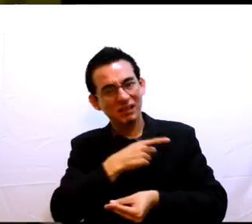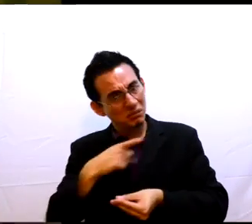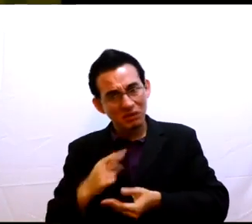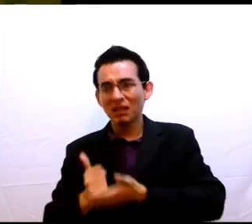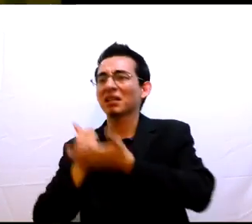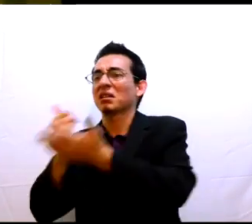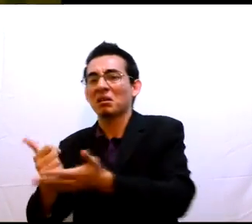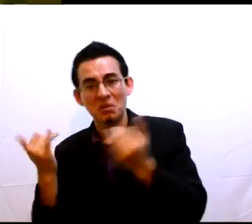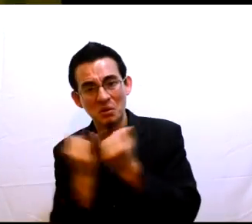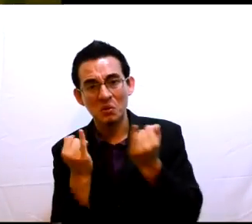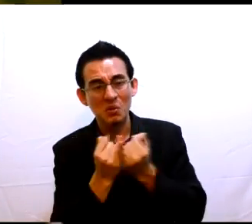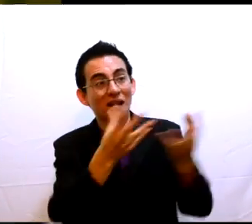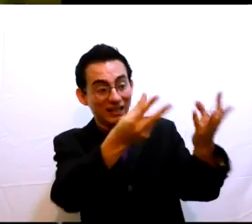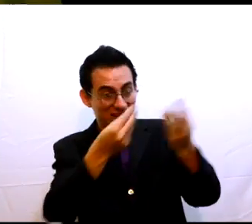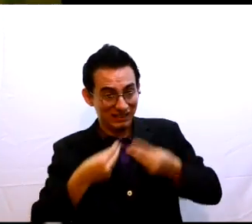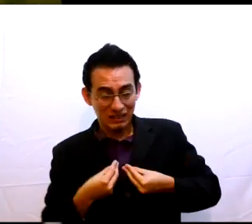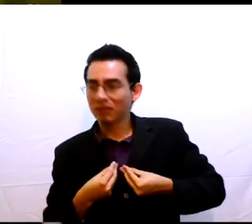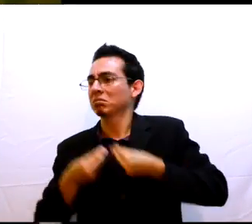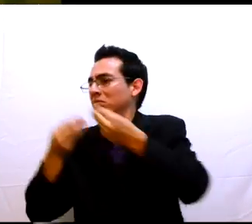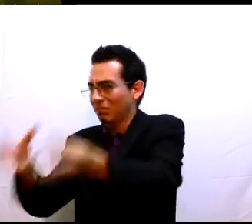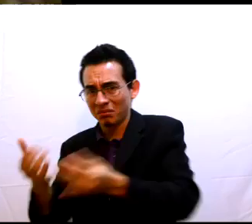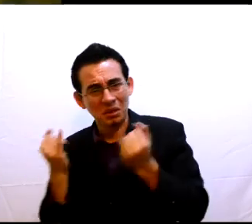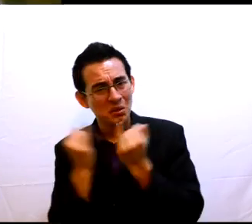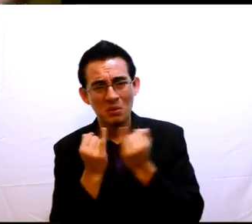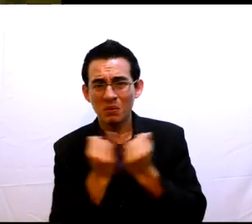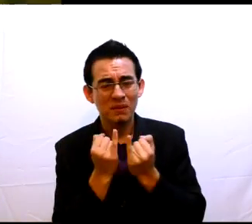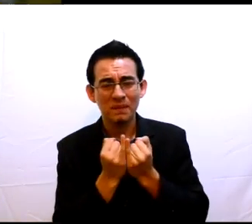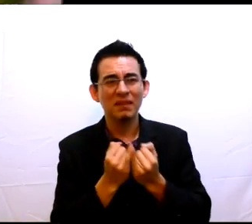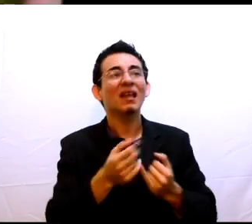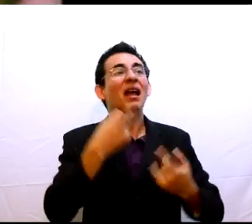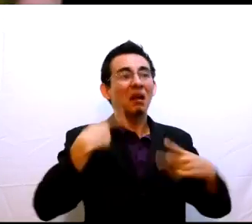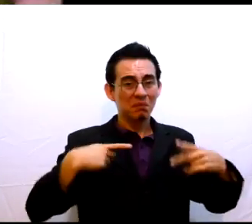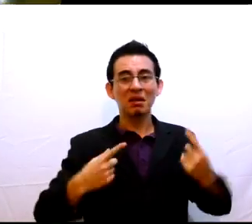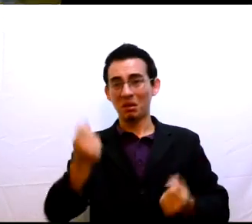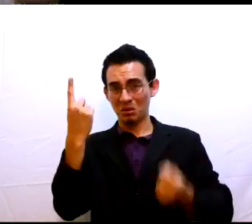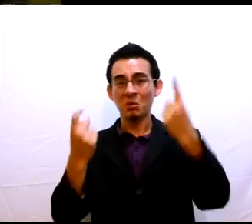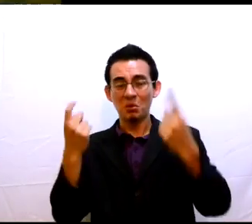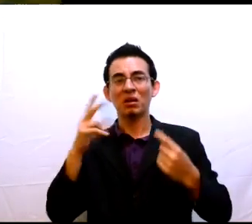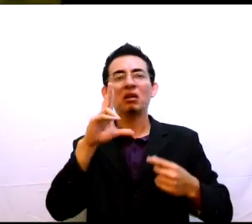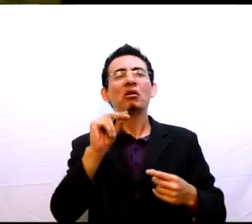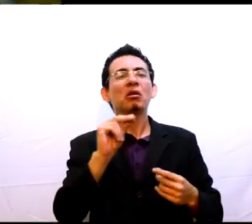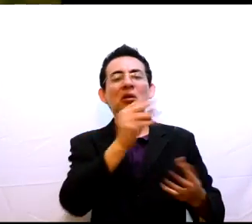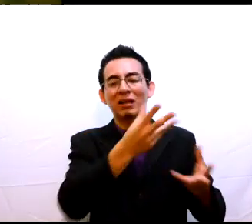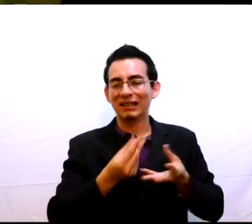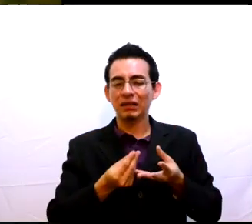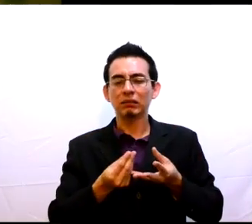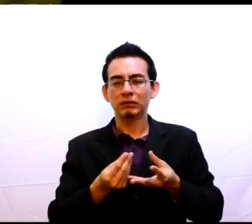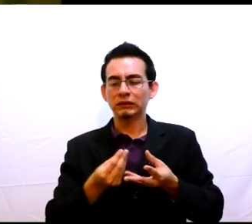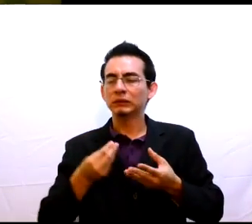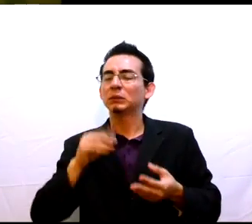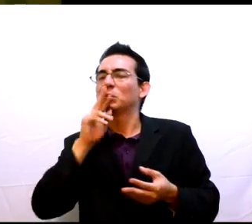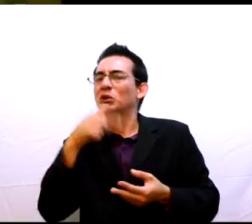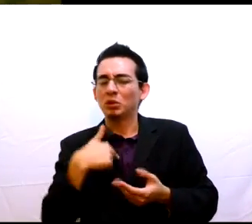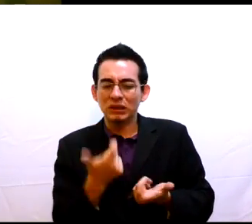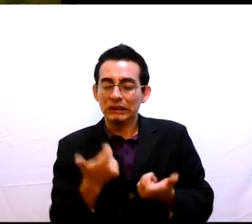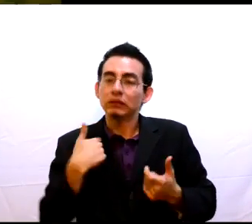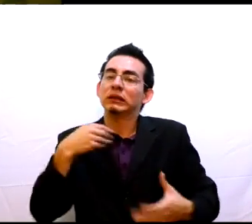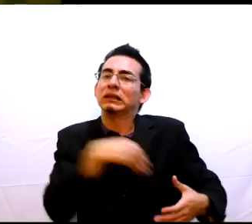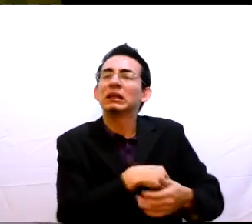de o no pues algunos nos dan no disparan y en defensa propia